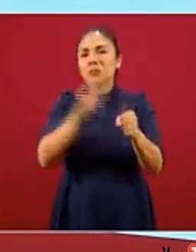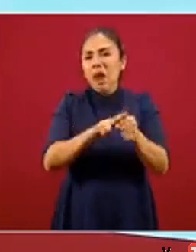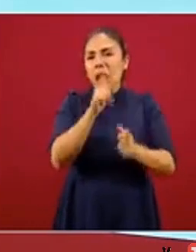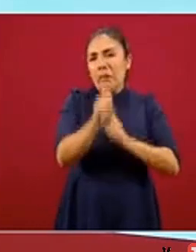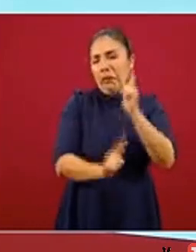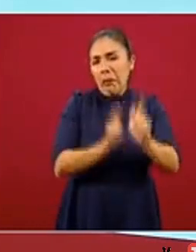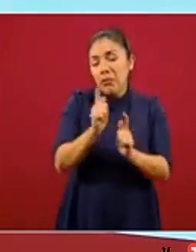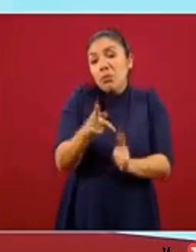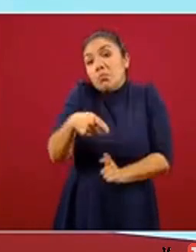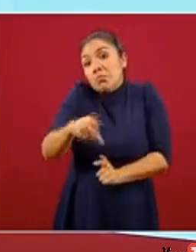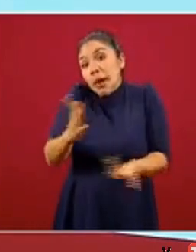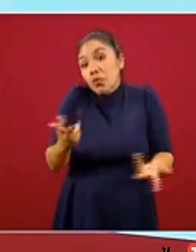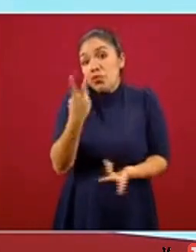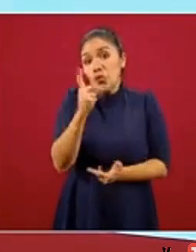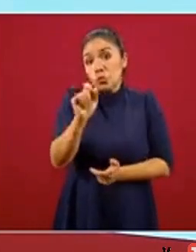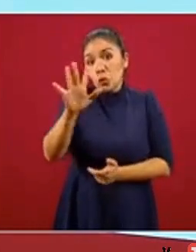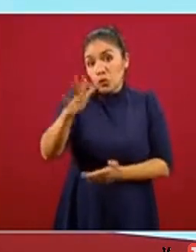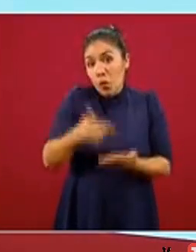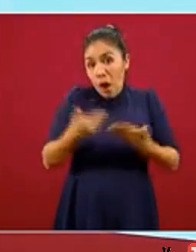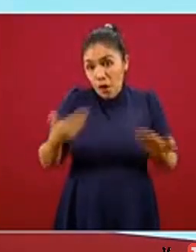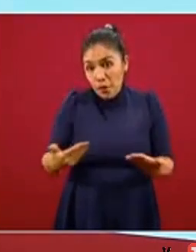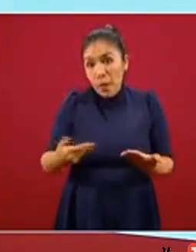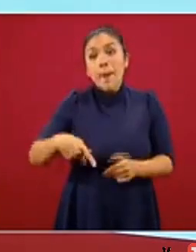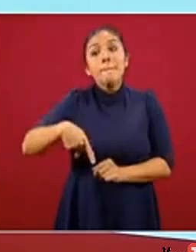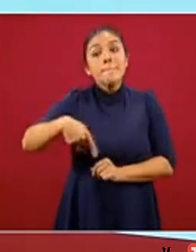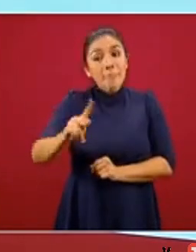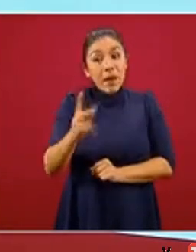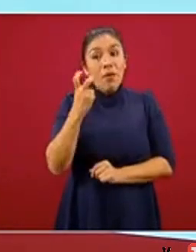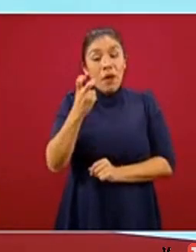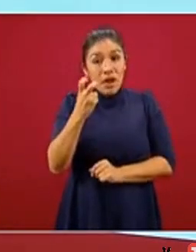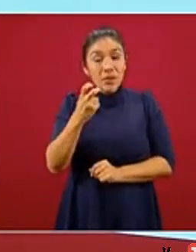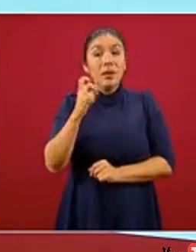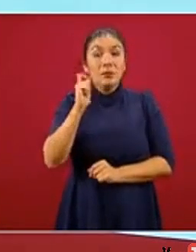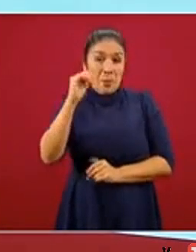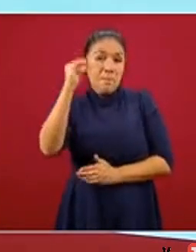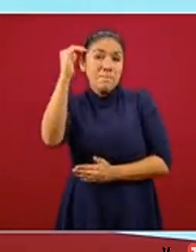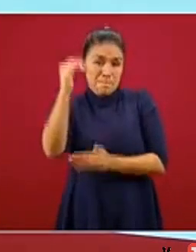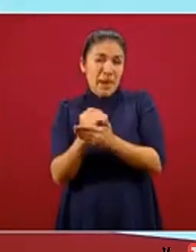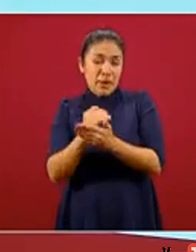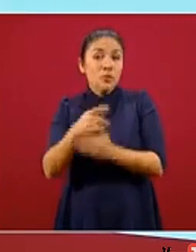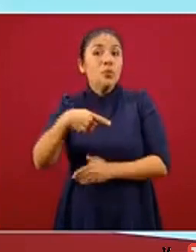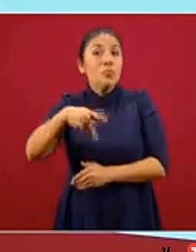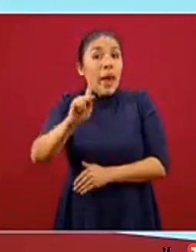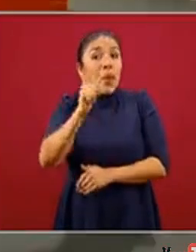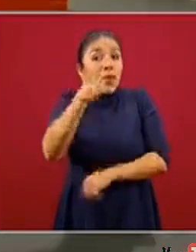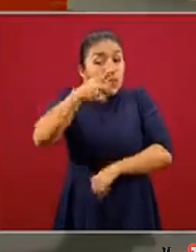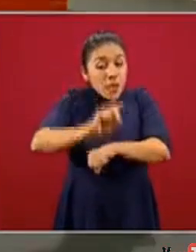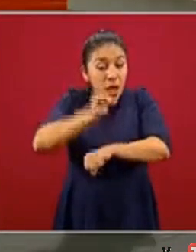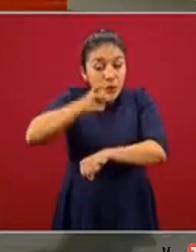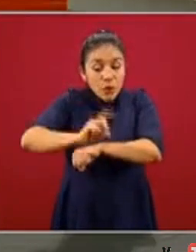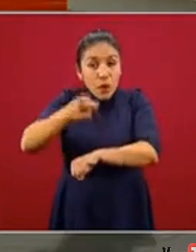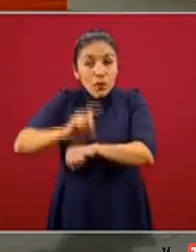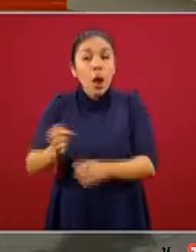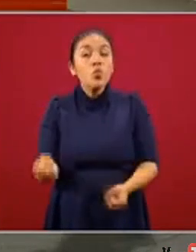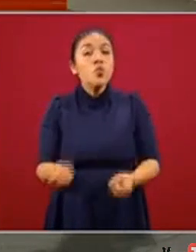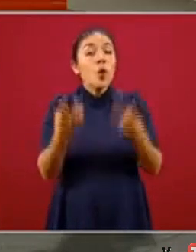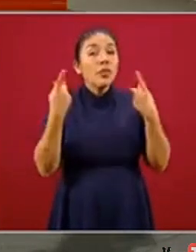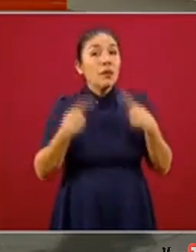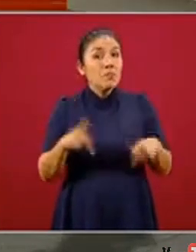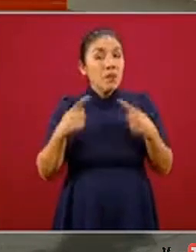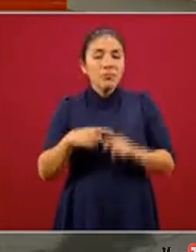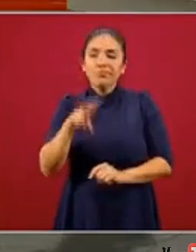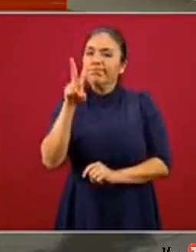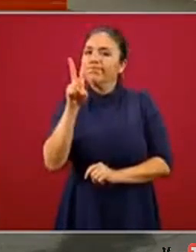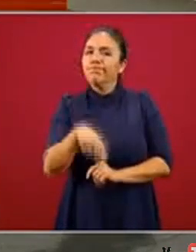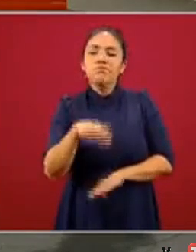pero es 2.5. Ahora, a pesar de que es la cifra más baja, el número diario de casos es indiscutiblemente